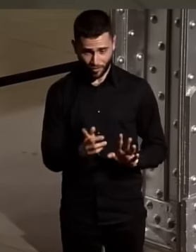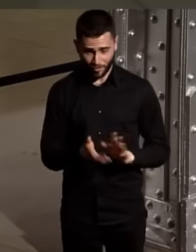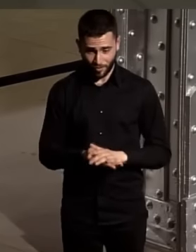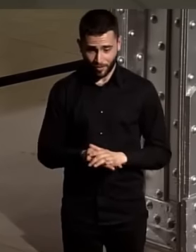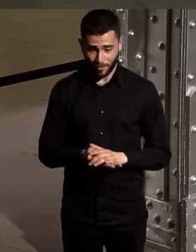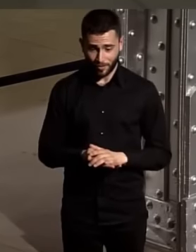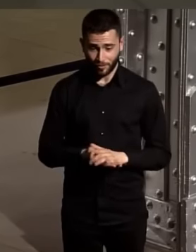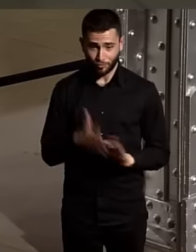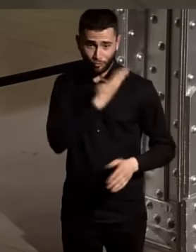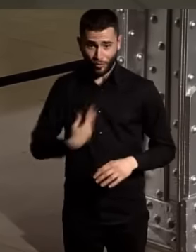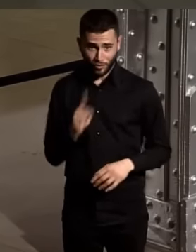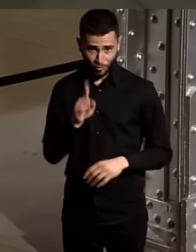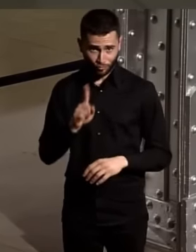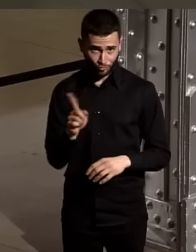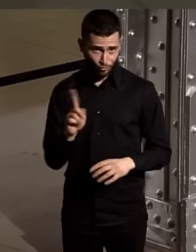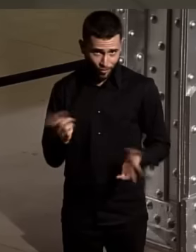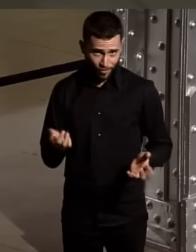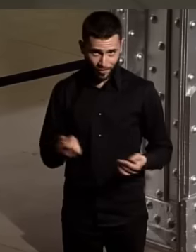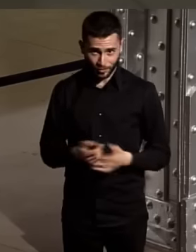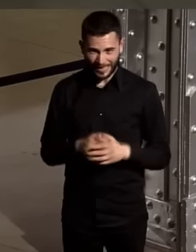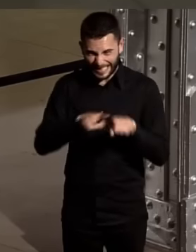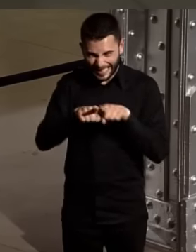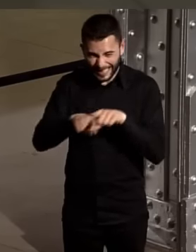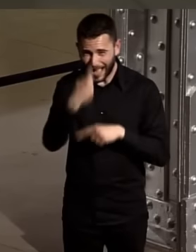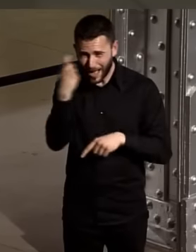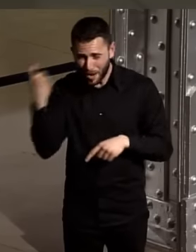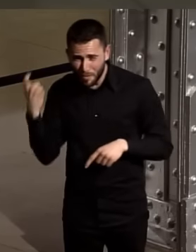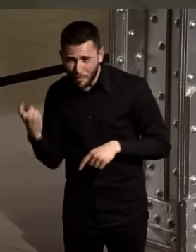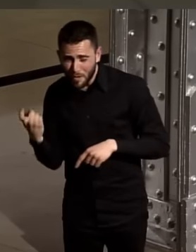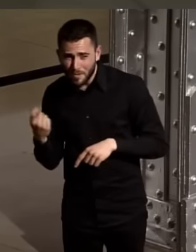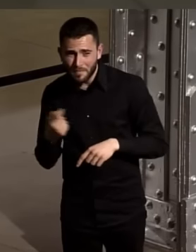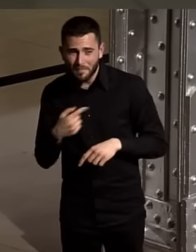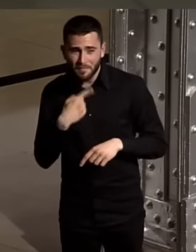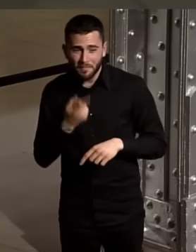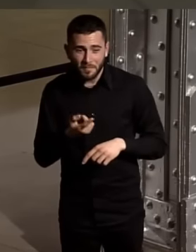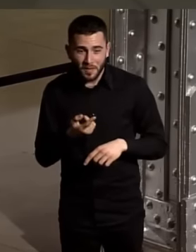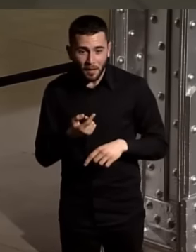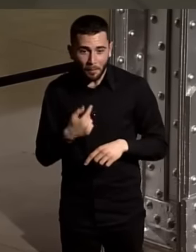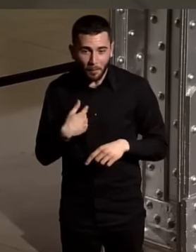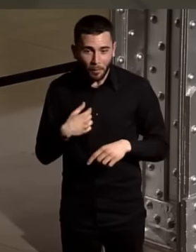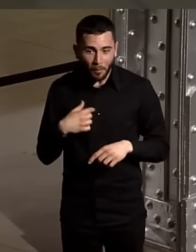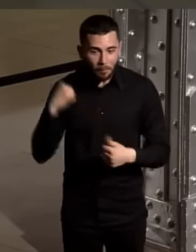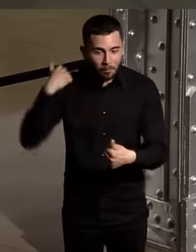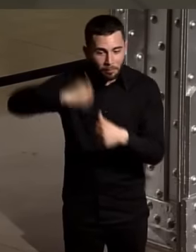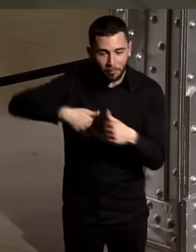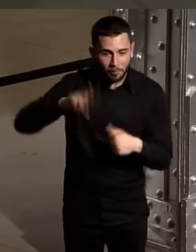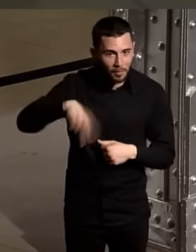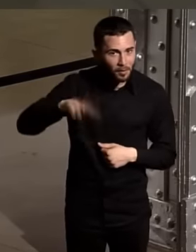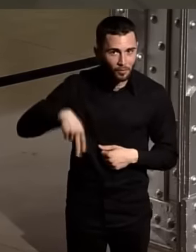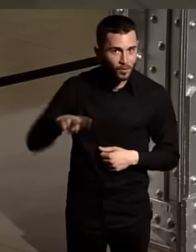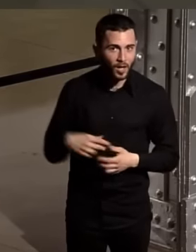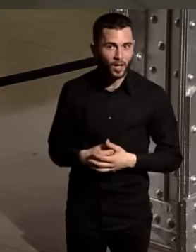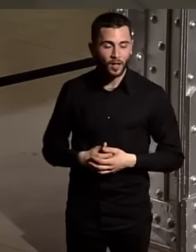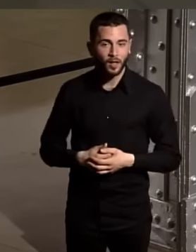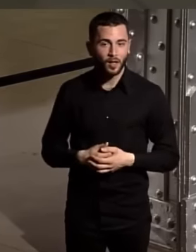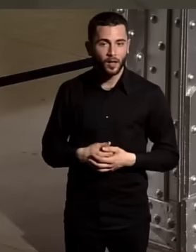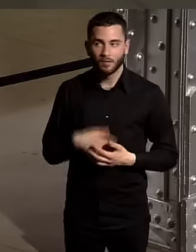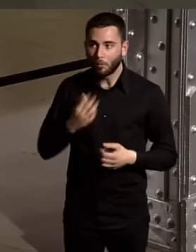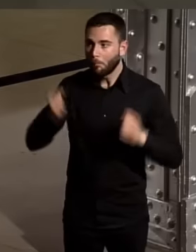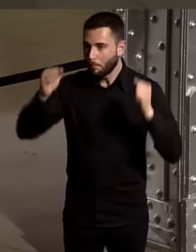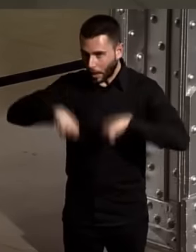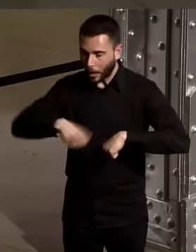ante las críticas que hacían los alumnos yan chacano se paró Y dijo esto no había contado Nunca es una Primicia este momento dijo vale